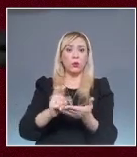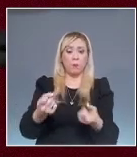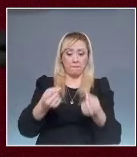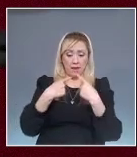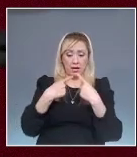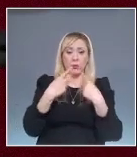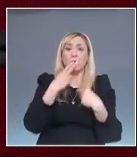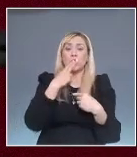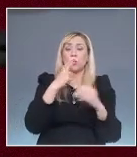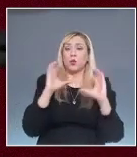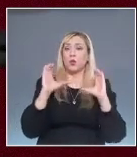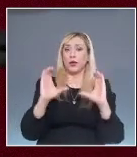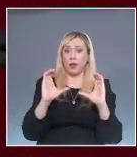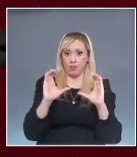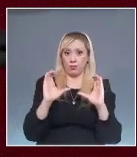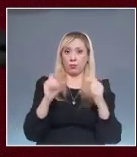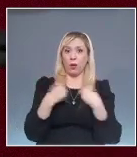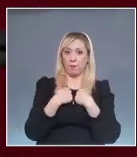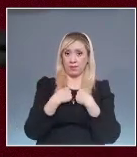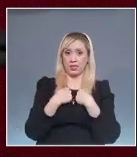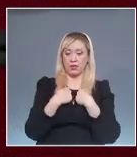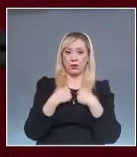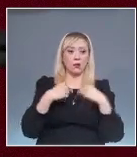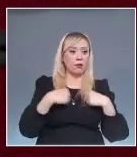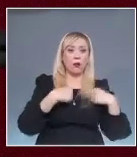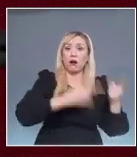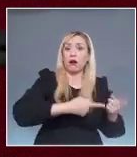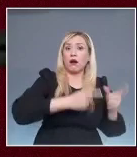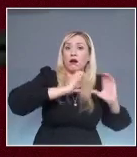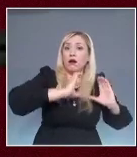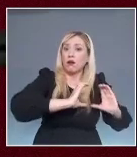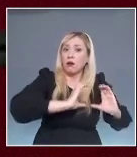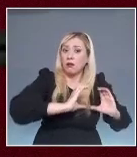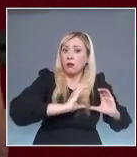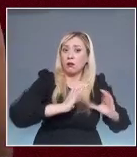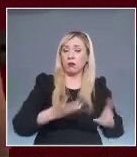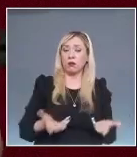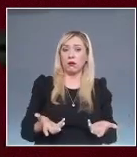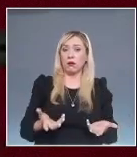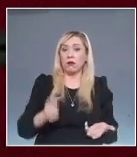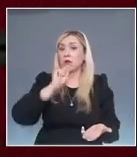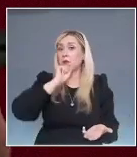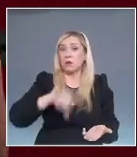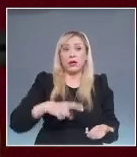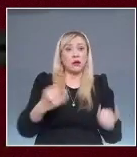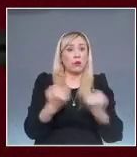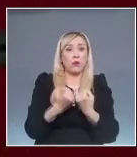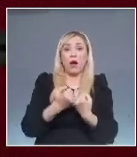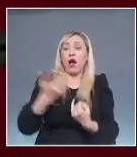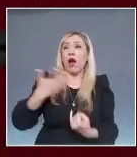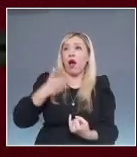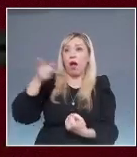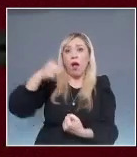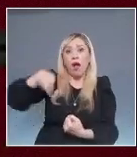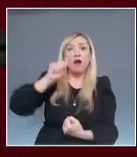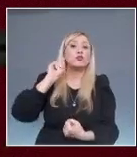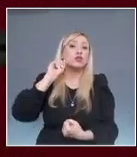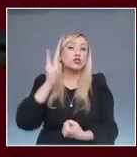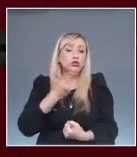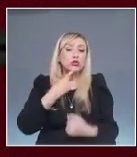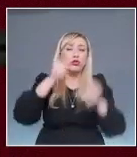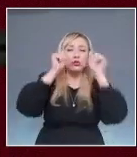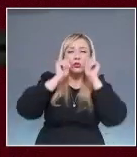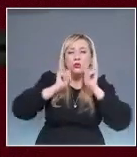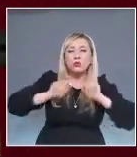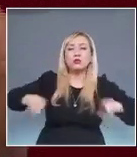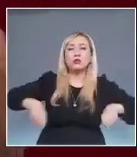cuidar, ¿no? Las personas con discapacidad también son cuidadoras. Entonces, ahí también tenemos que entender